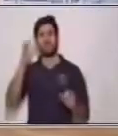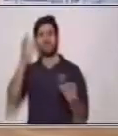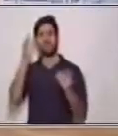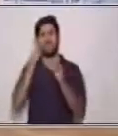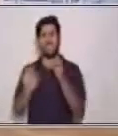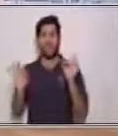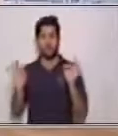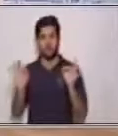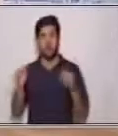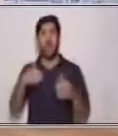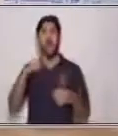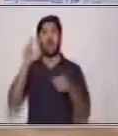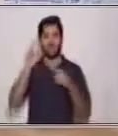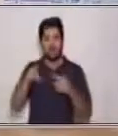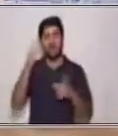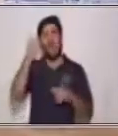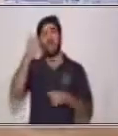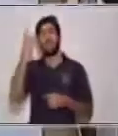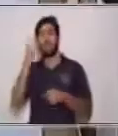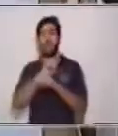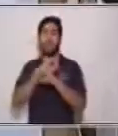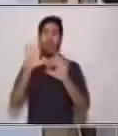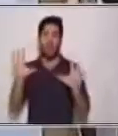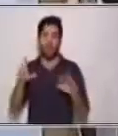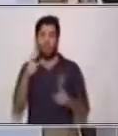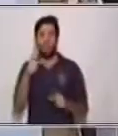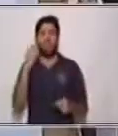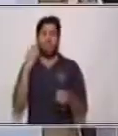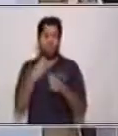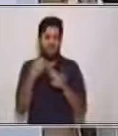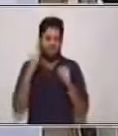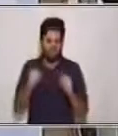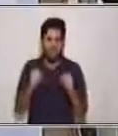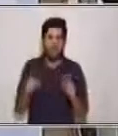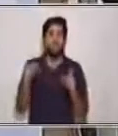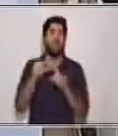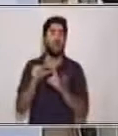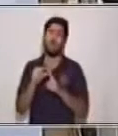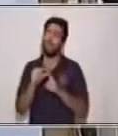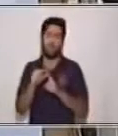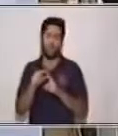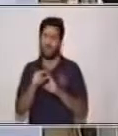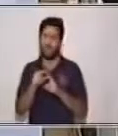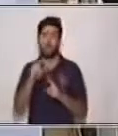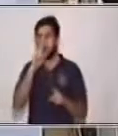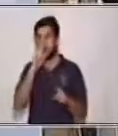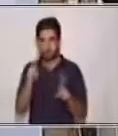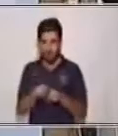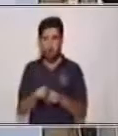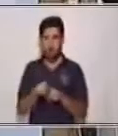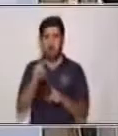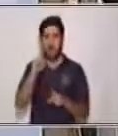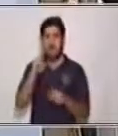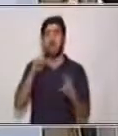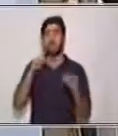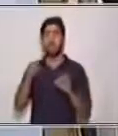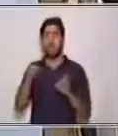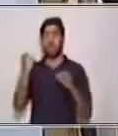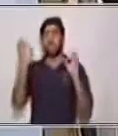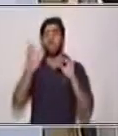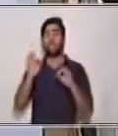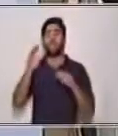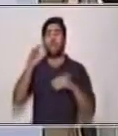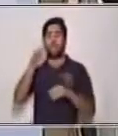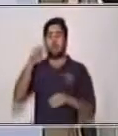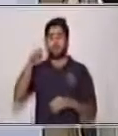puede comprender el mensaje. Otro aspecto es que se detalla de manera cronológica,